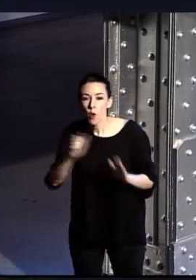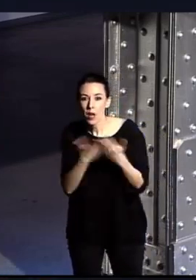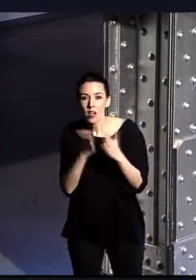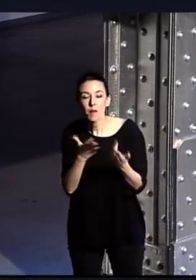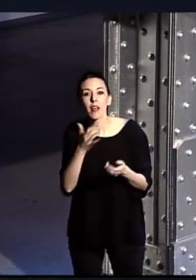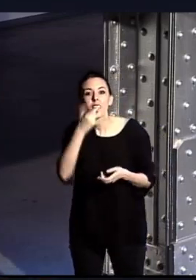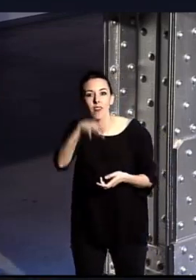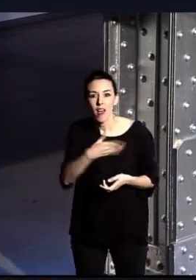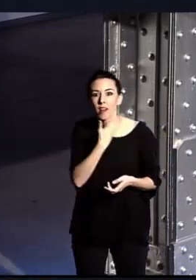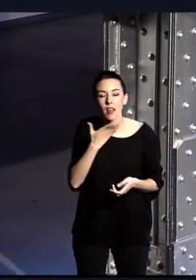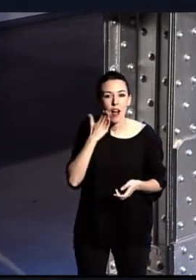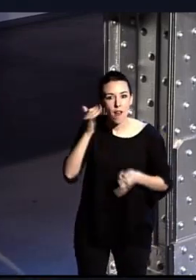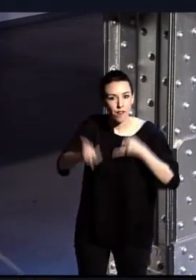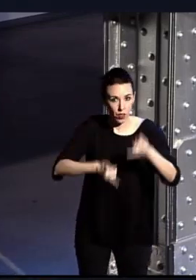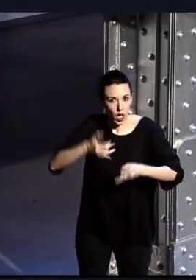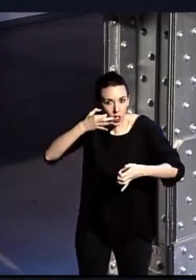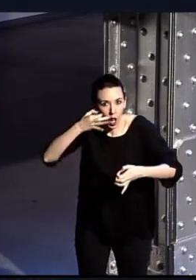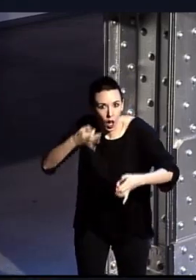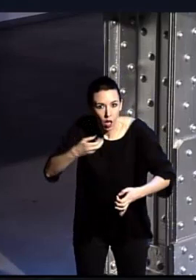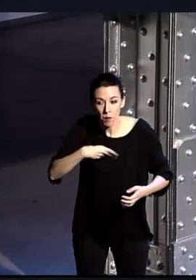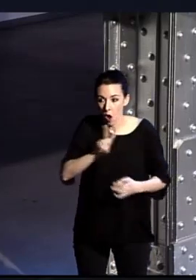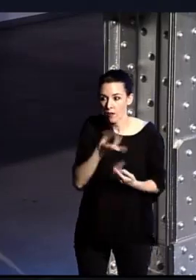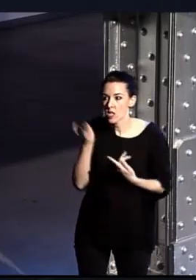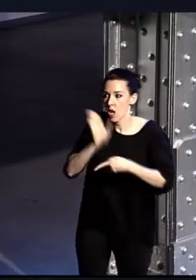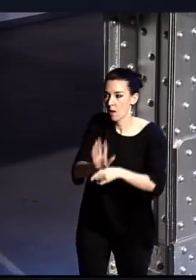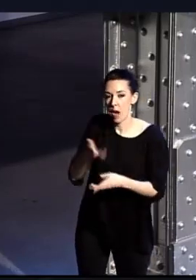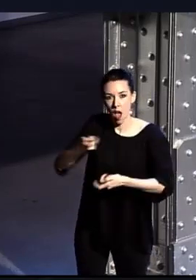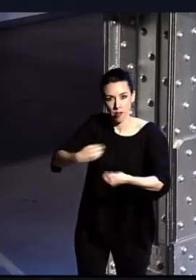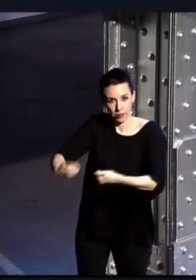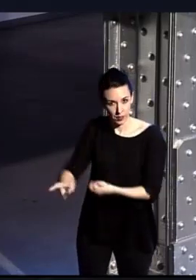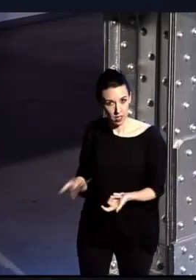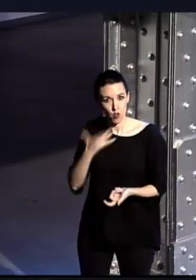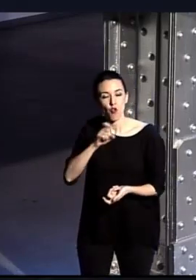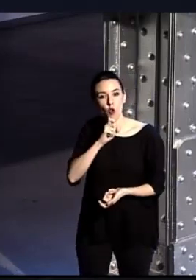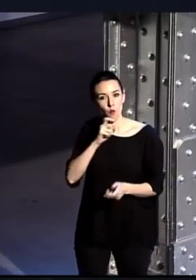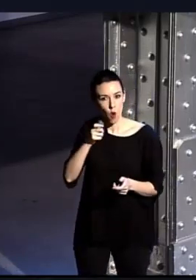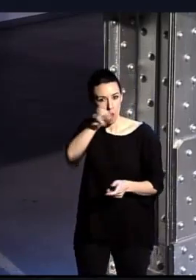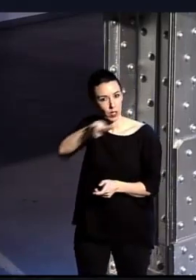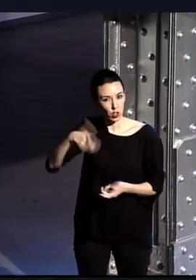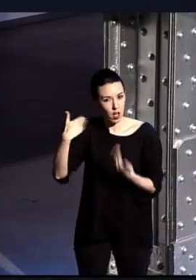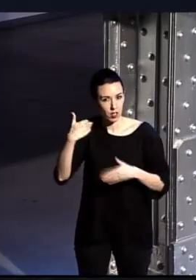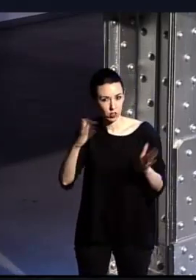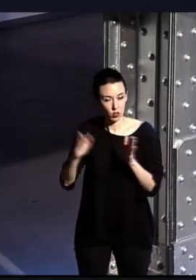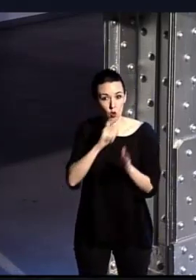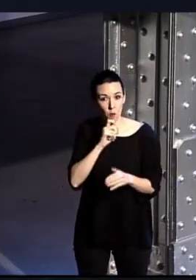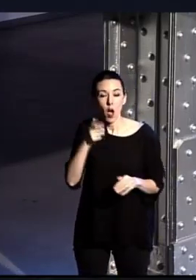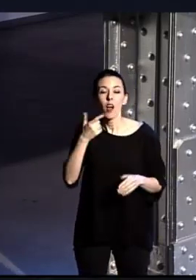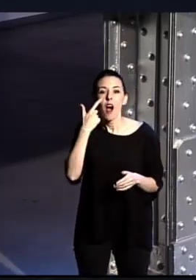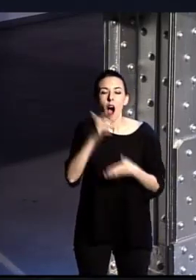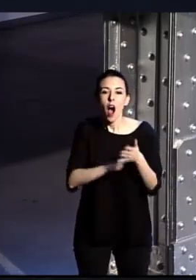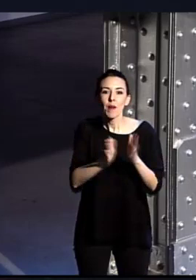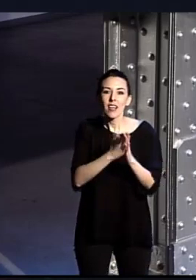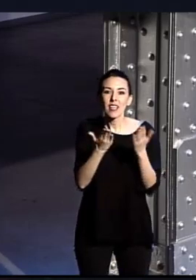cara de bicicleta, esos lectores a los que se dirigía Verne. Vamos a ir ahora específicamente a la obra de Verne. Vamos a ir con una de